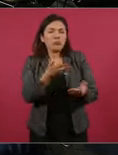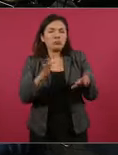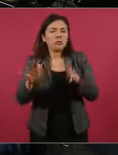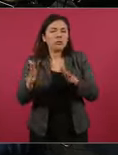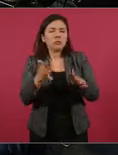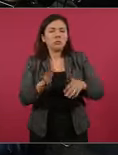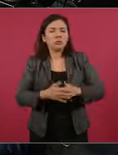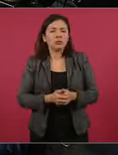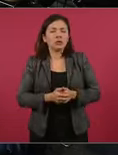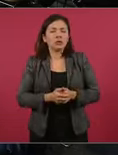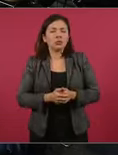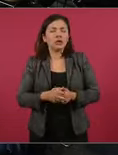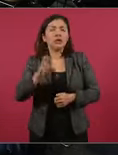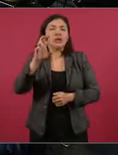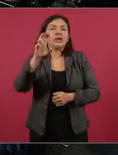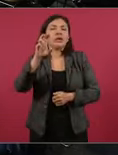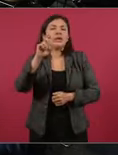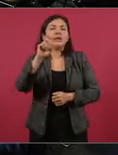35 zócalos,